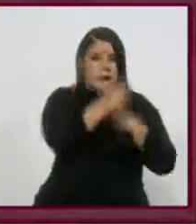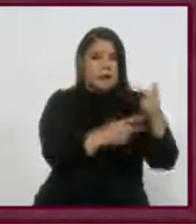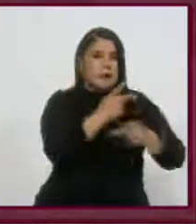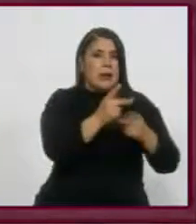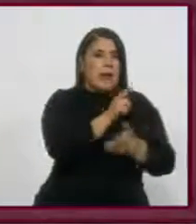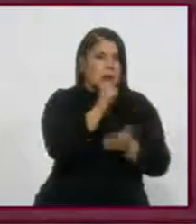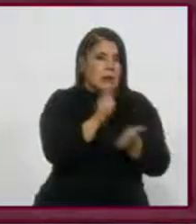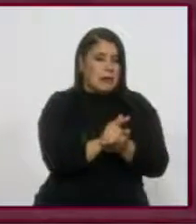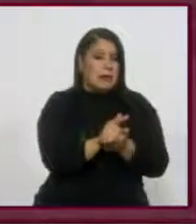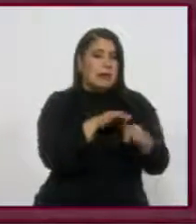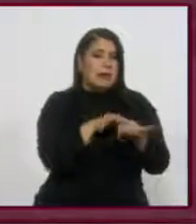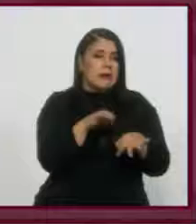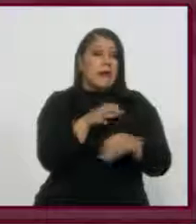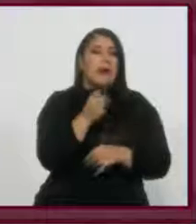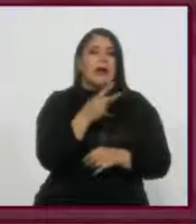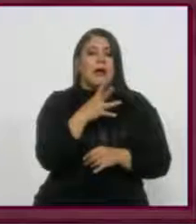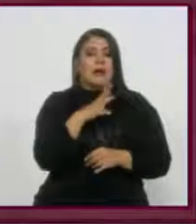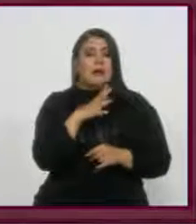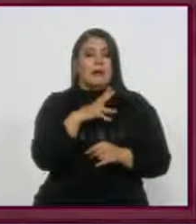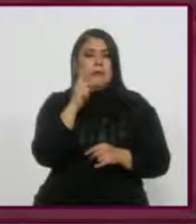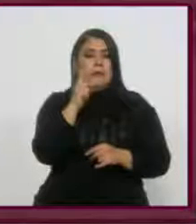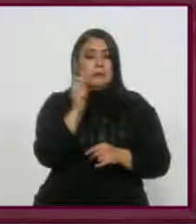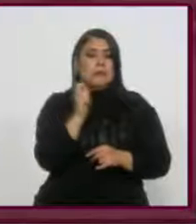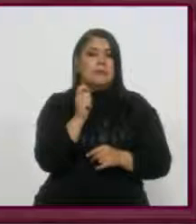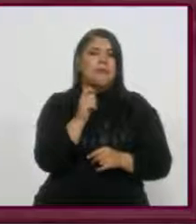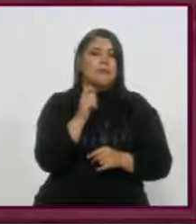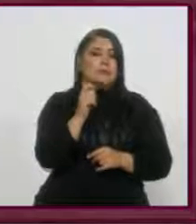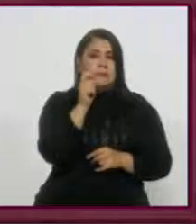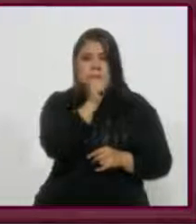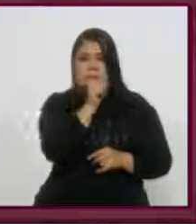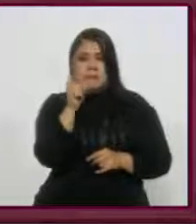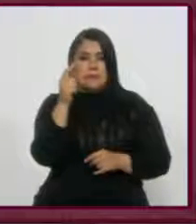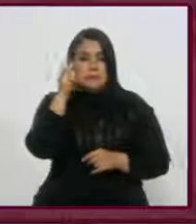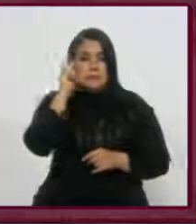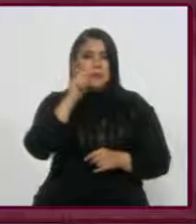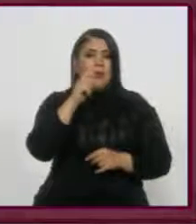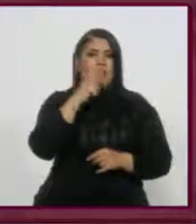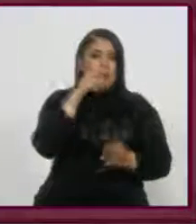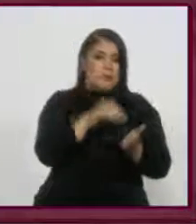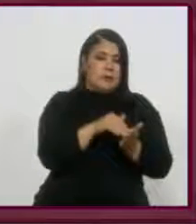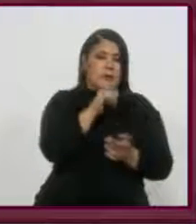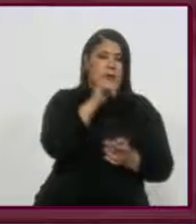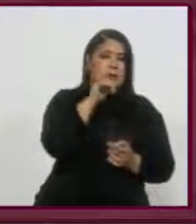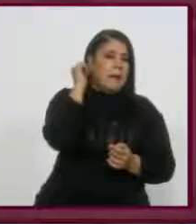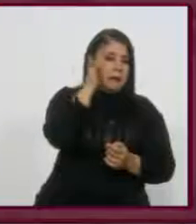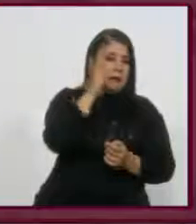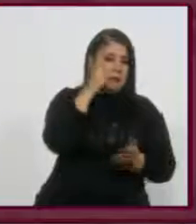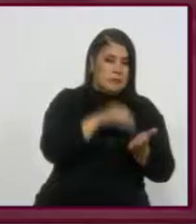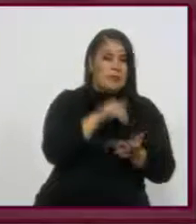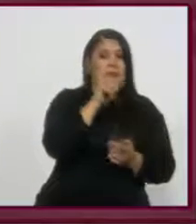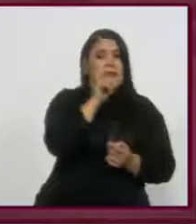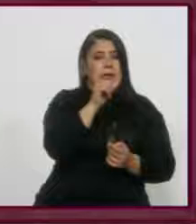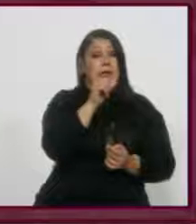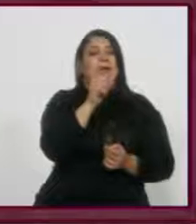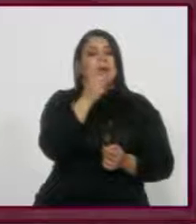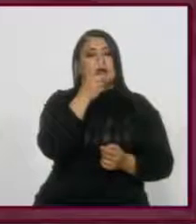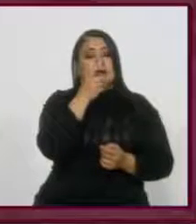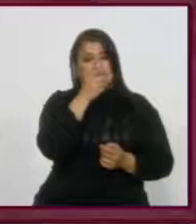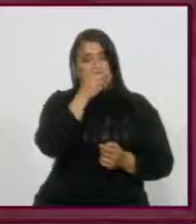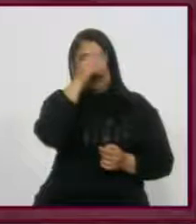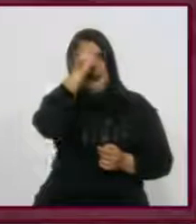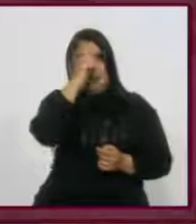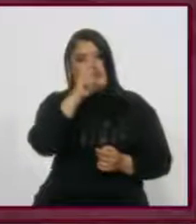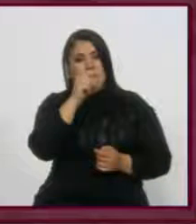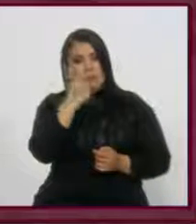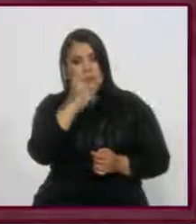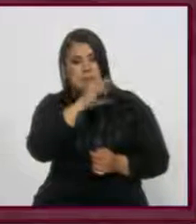trabajo. Obviamente hay un nivel de consenso amplísimo, de hecho ha aumentado un poco de abril del 16 a diciembre del